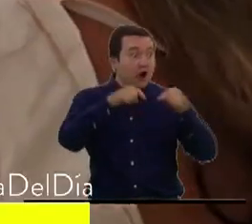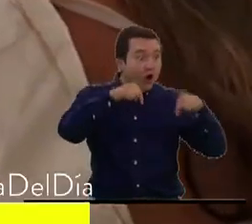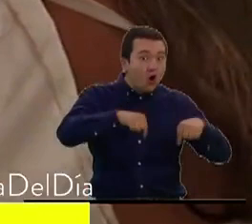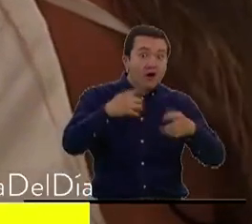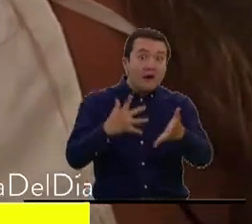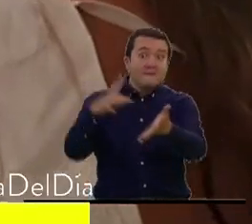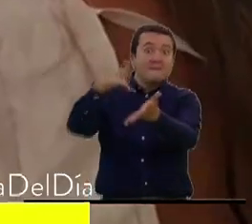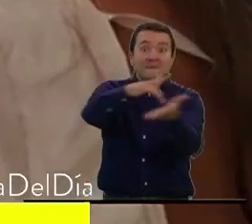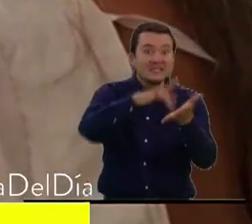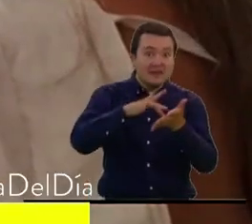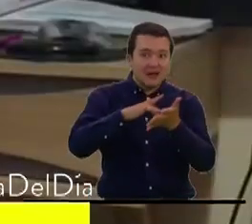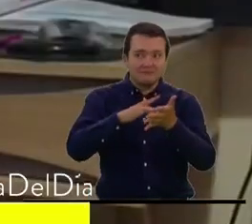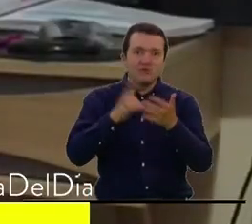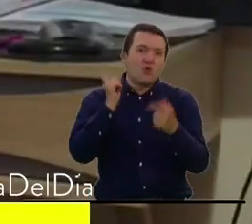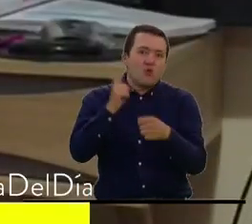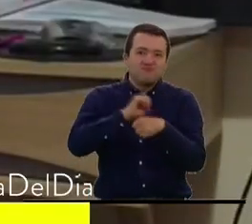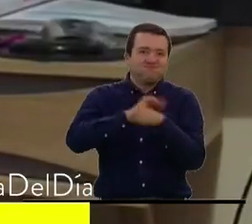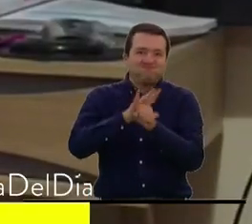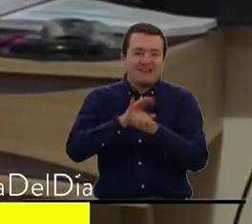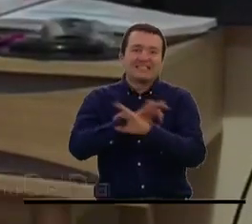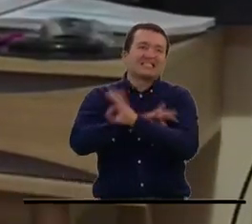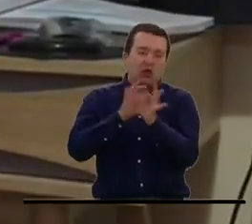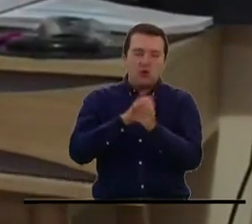presencial pero ante la pandemia también lo harán virtualmente